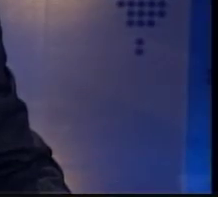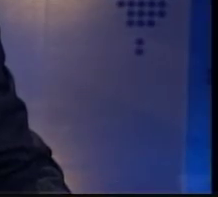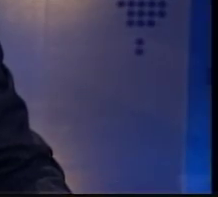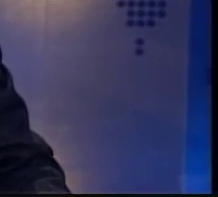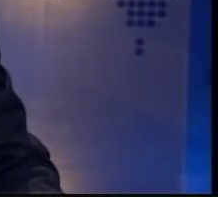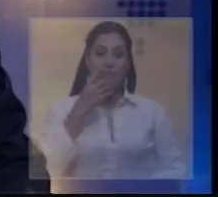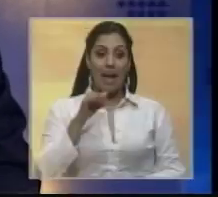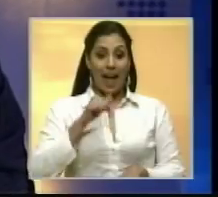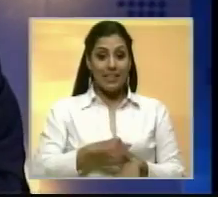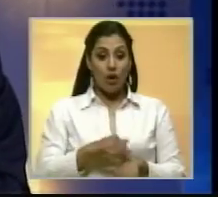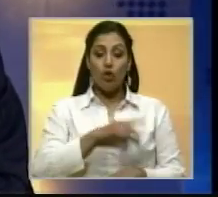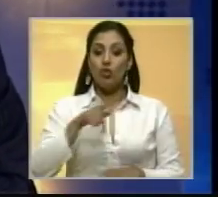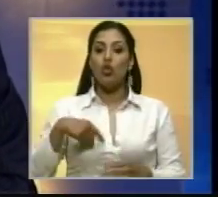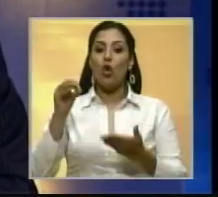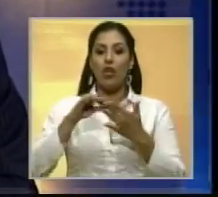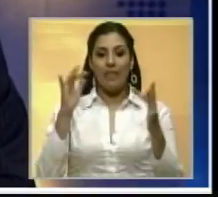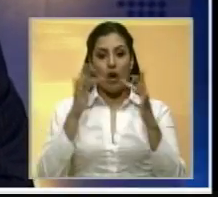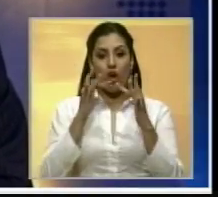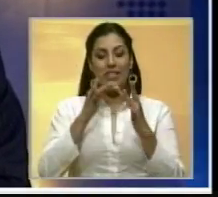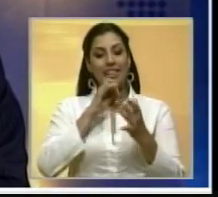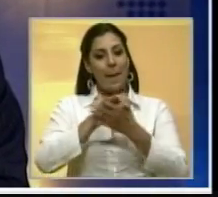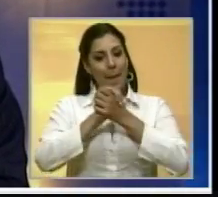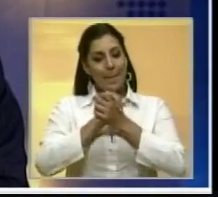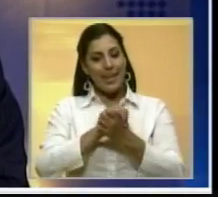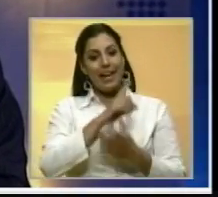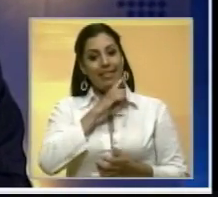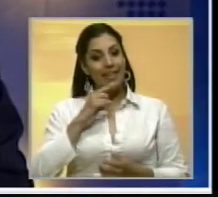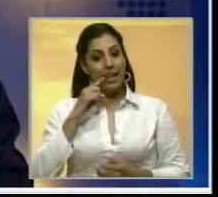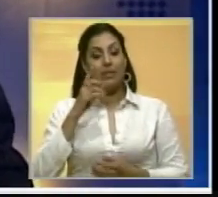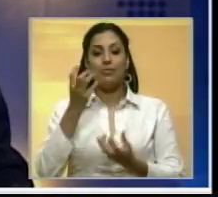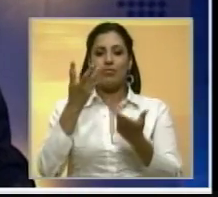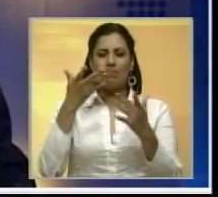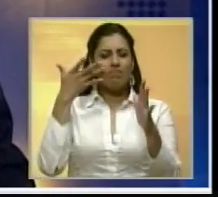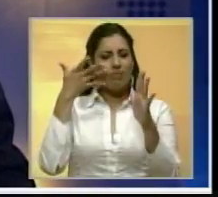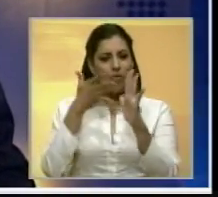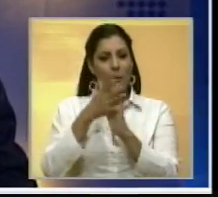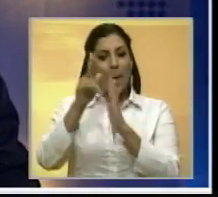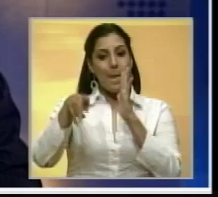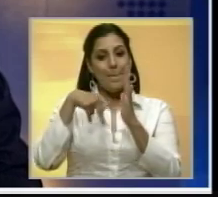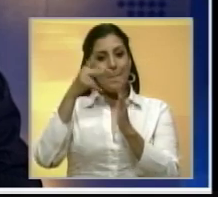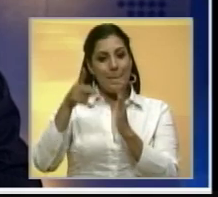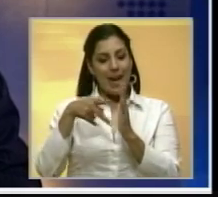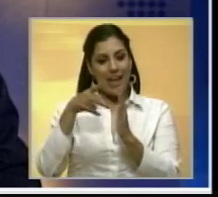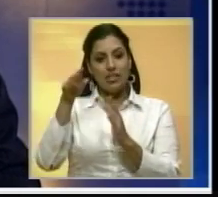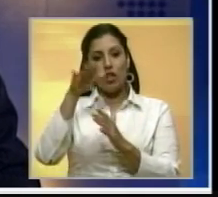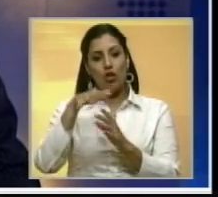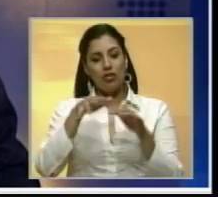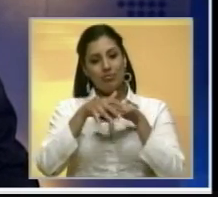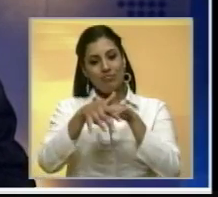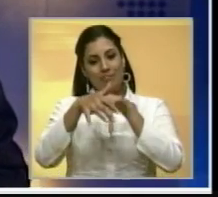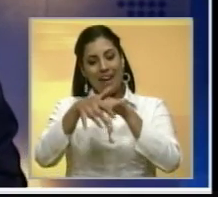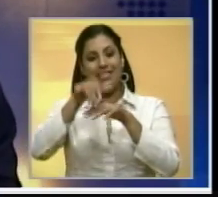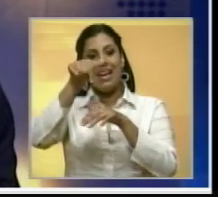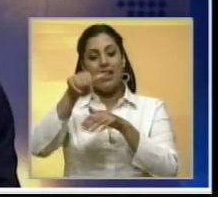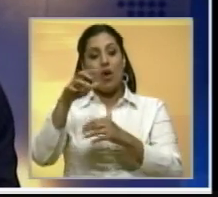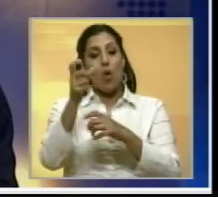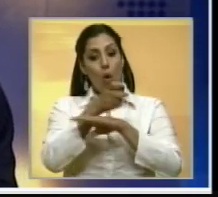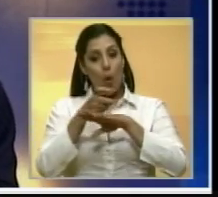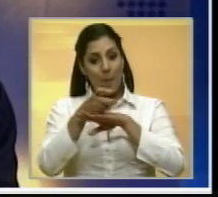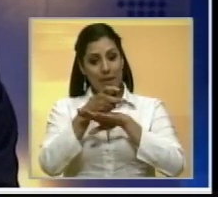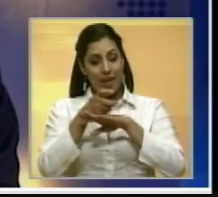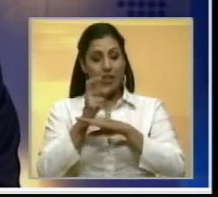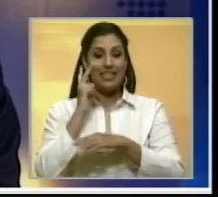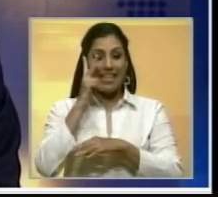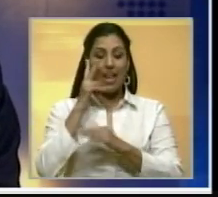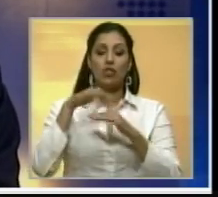Bien amigos, a esta hora hacemos un contacto con nuestra compañera Diana Vázquez, quien nos reporta desde la Plaza Diego Ibarra en la concentración que lleva a cabo el oficialismo